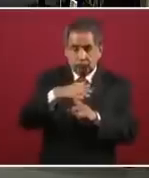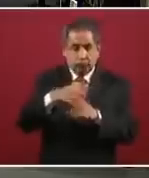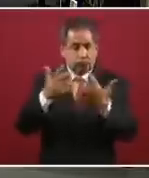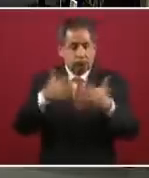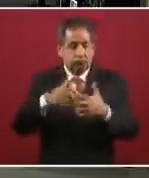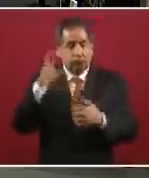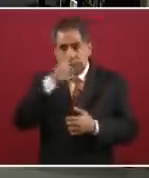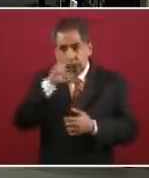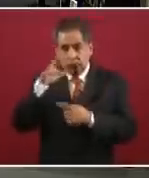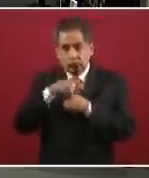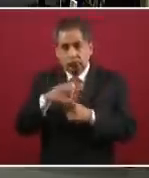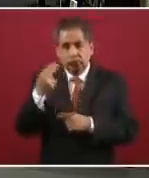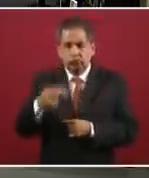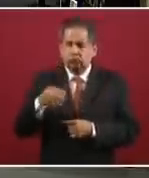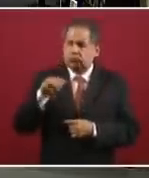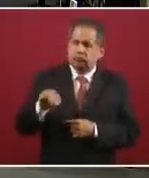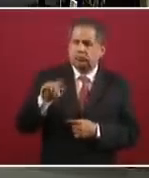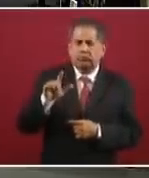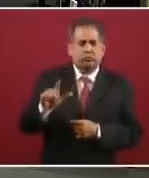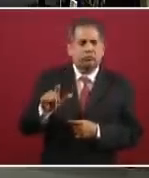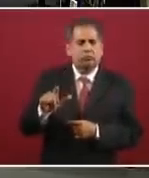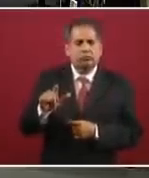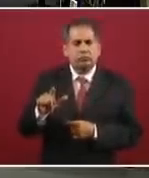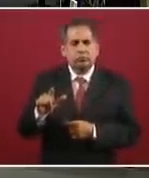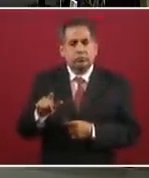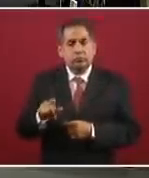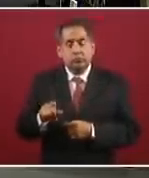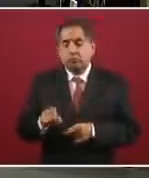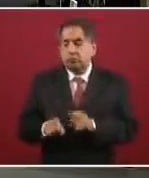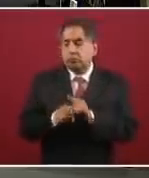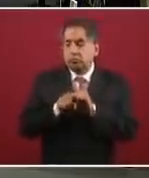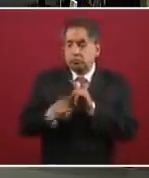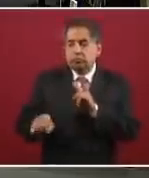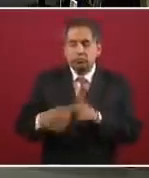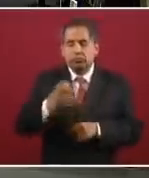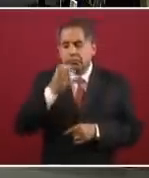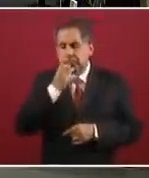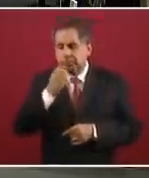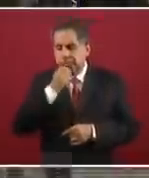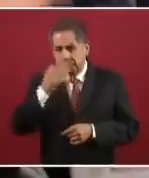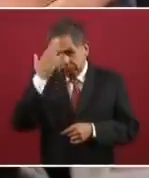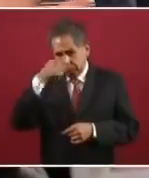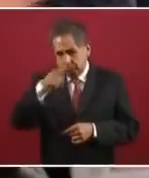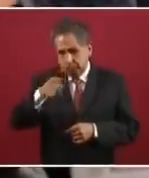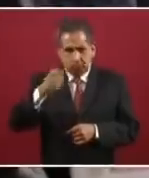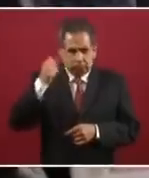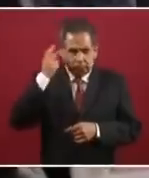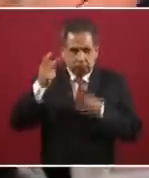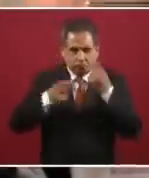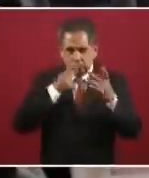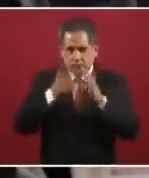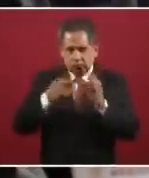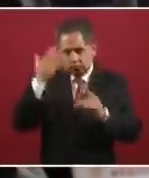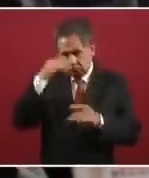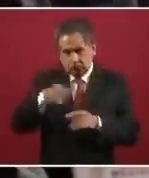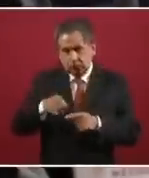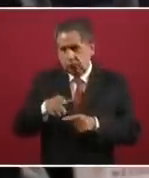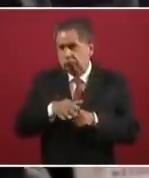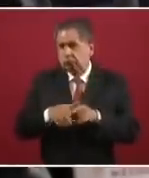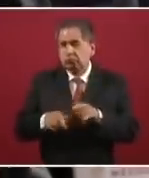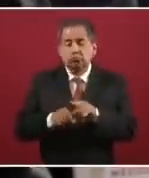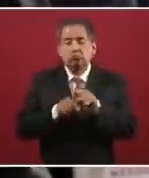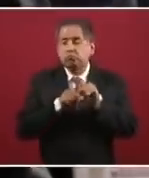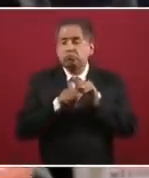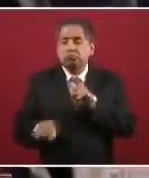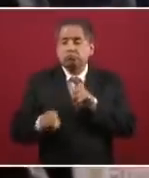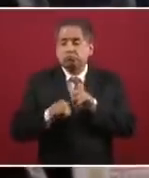fabricación rusa llamado M-17 dispara en Tepic, usted lo recordará porque en la campaña habló muchísimo de eso,